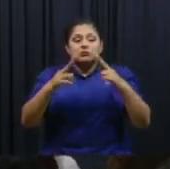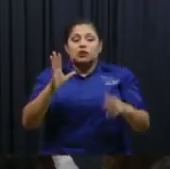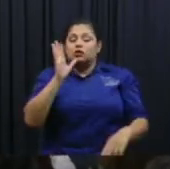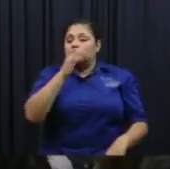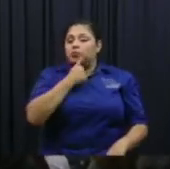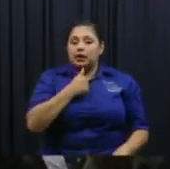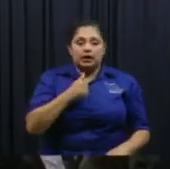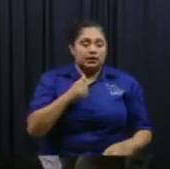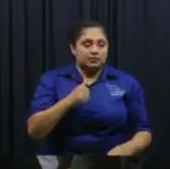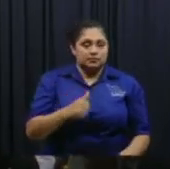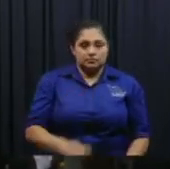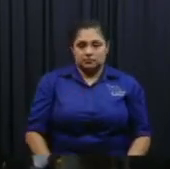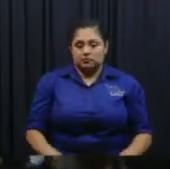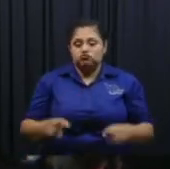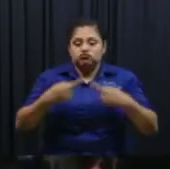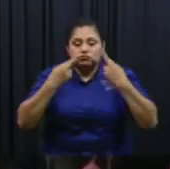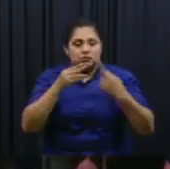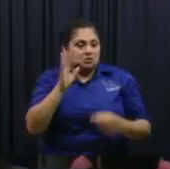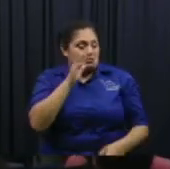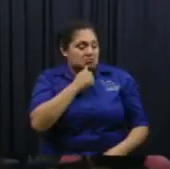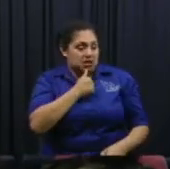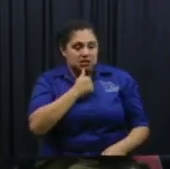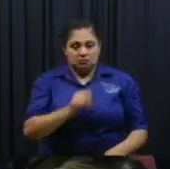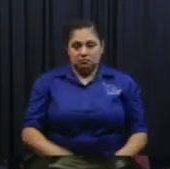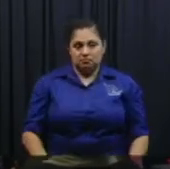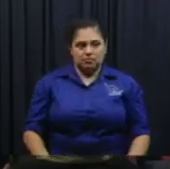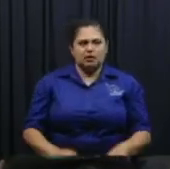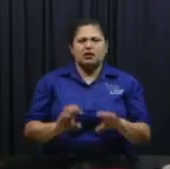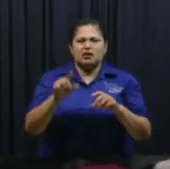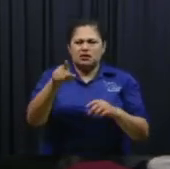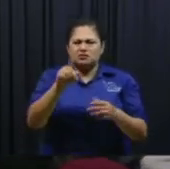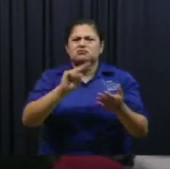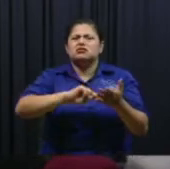espiritualmente Qué quiere decir eso